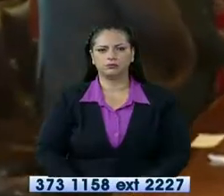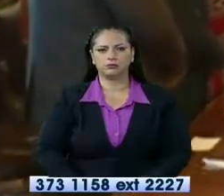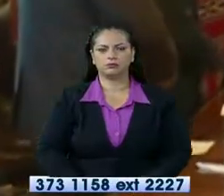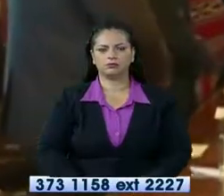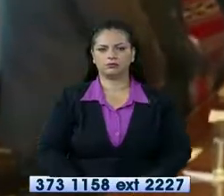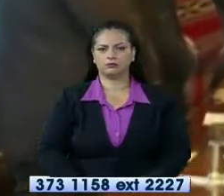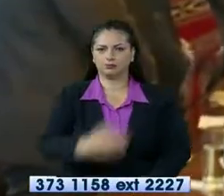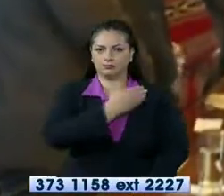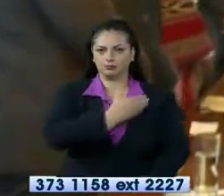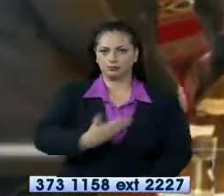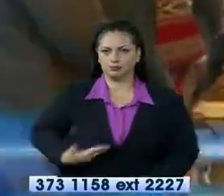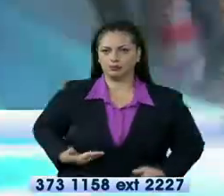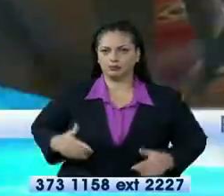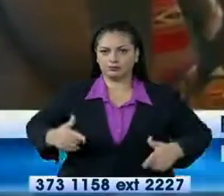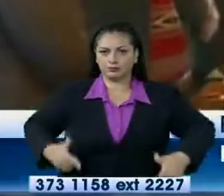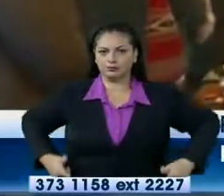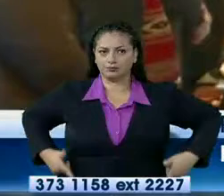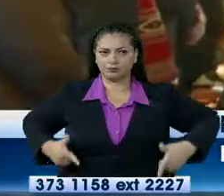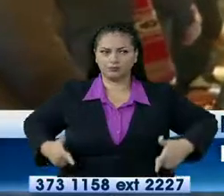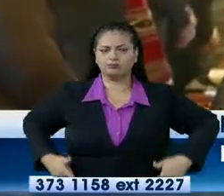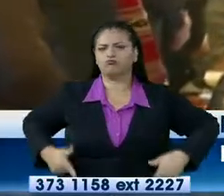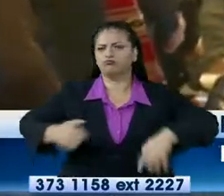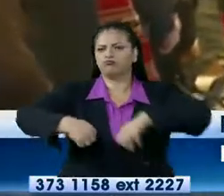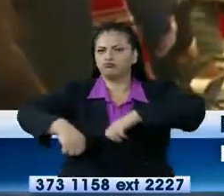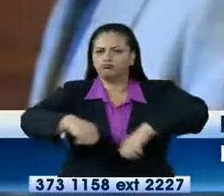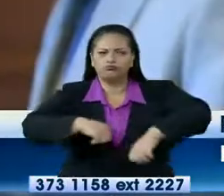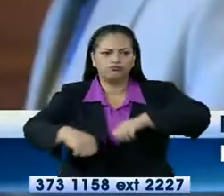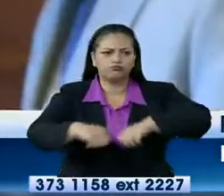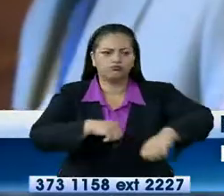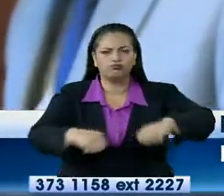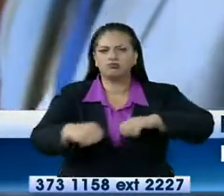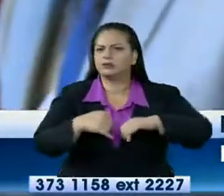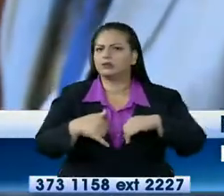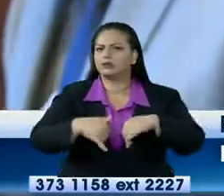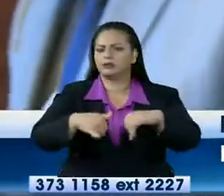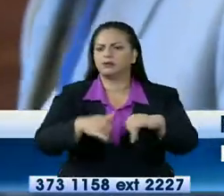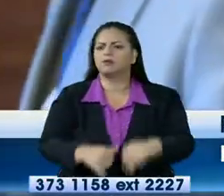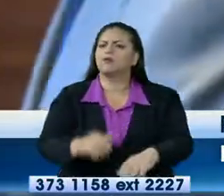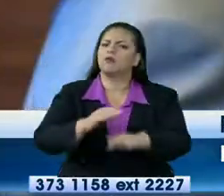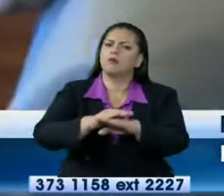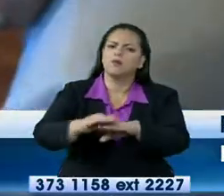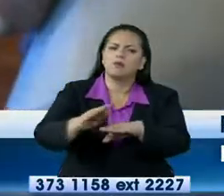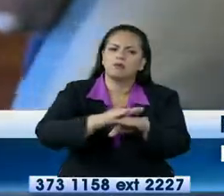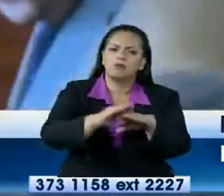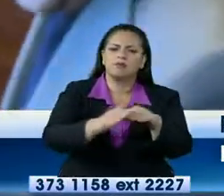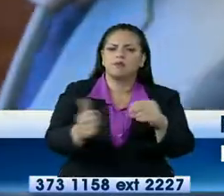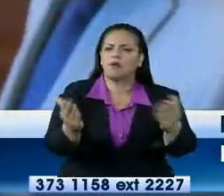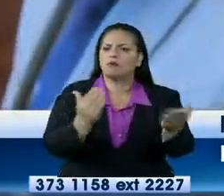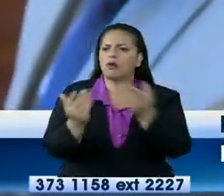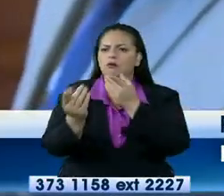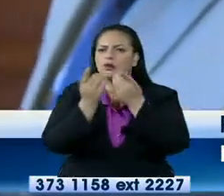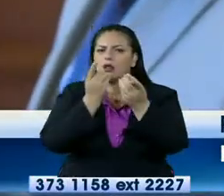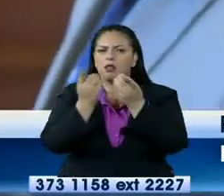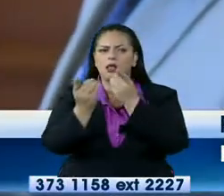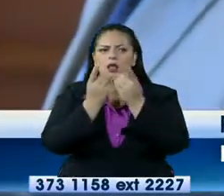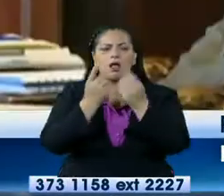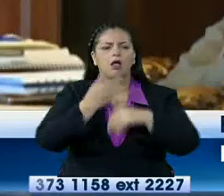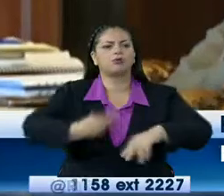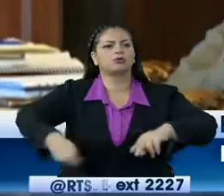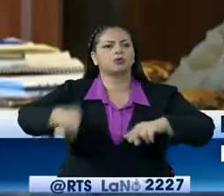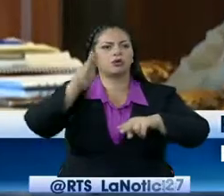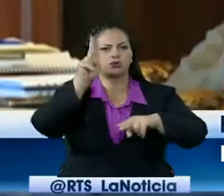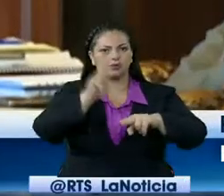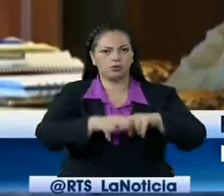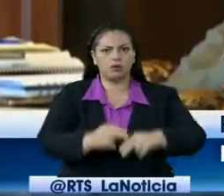El presidente Lenín Moreno no desmaya en su intención del diálogo nacional. Esta vez lo hizo con representantes de la Asociación de Organismos de Integración